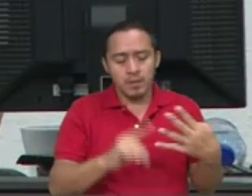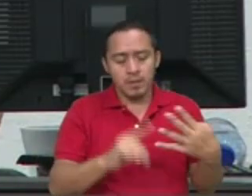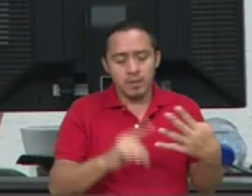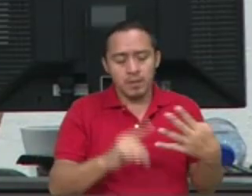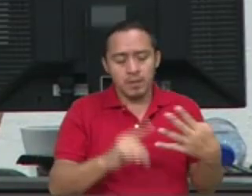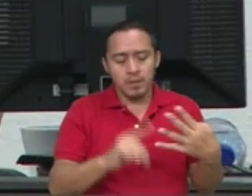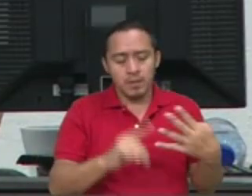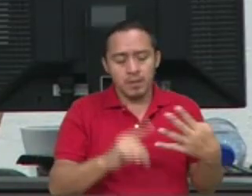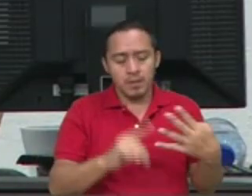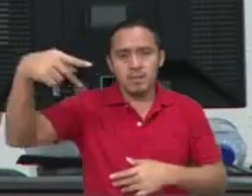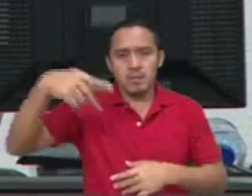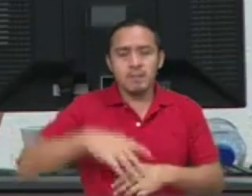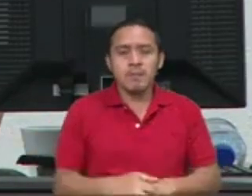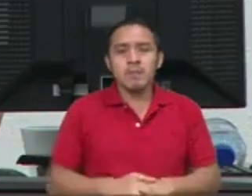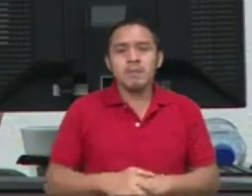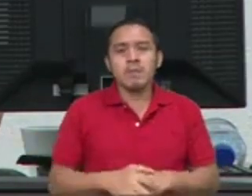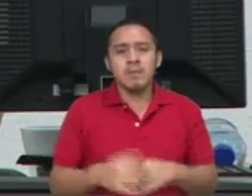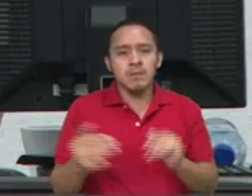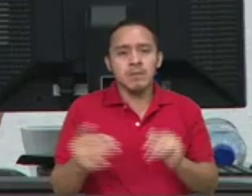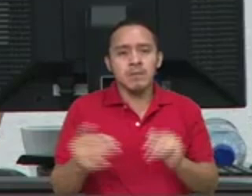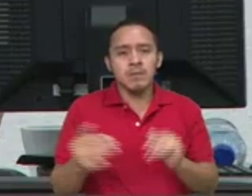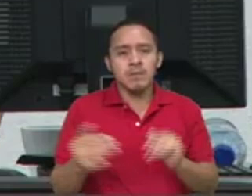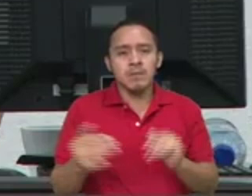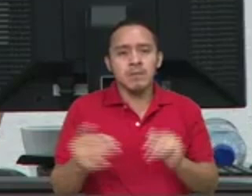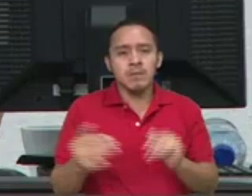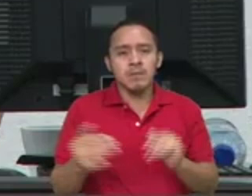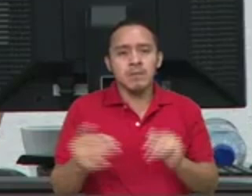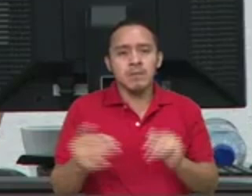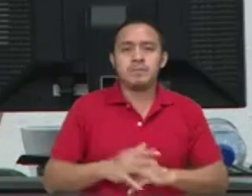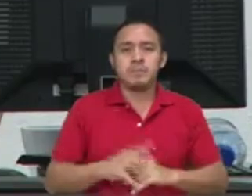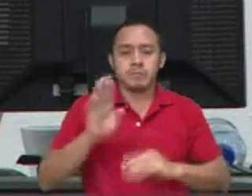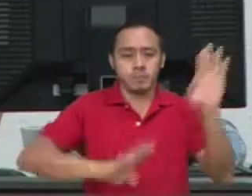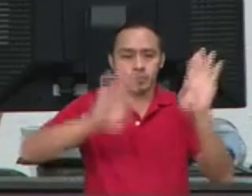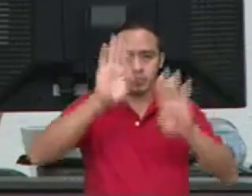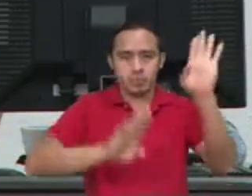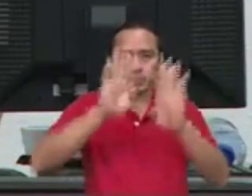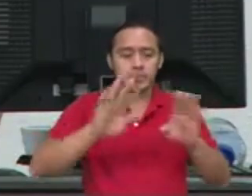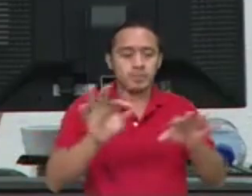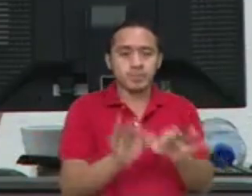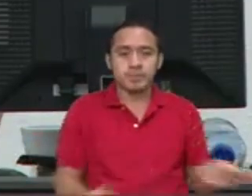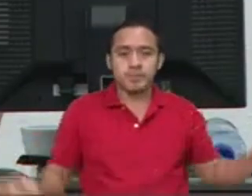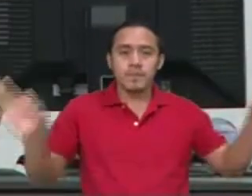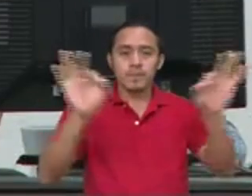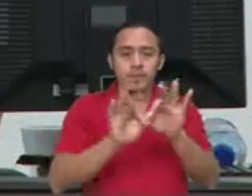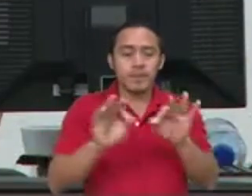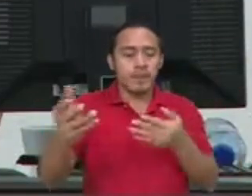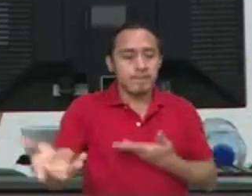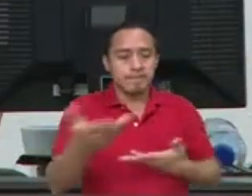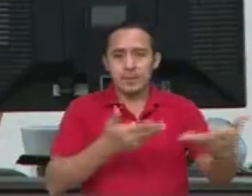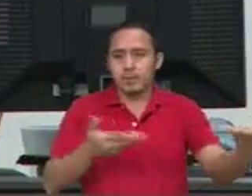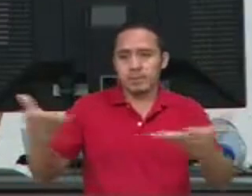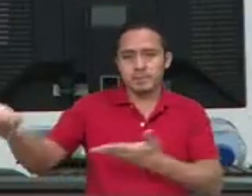Unión Interparlamentaria, pero también hemos logrado participar en importantes